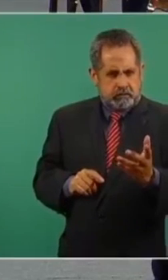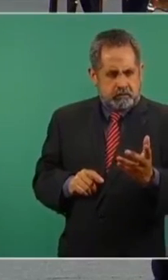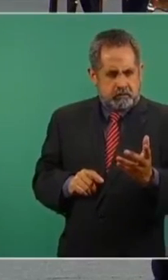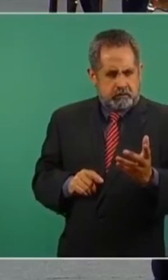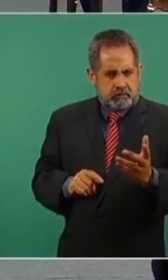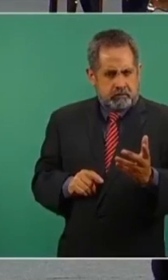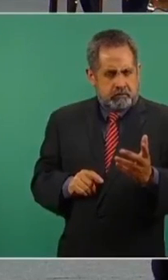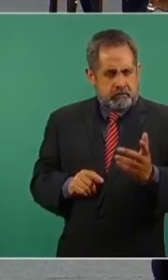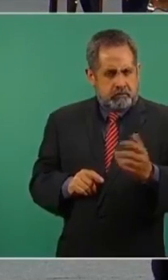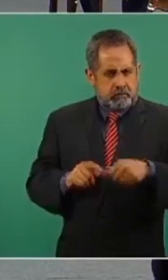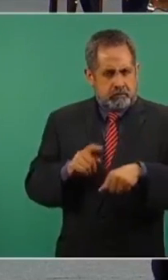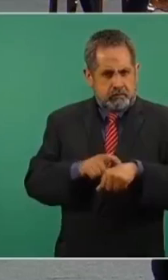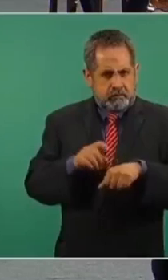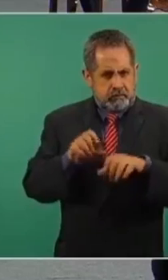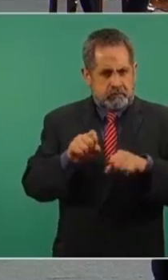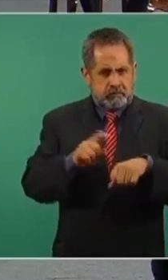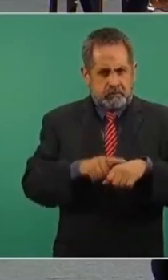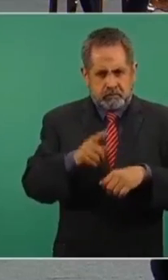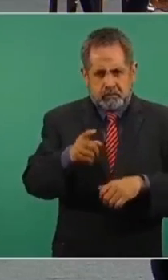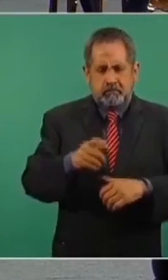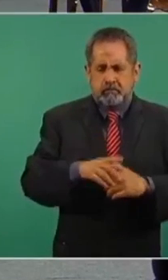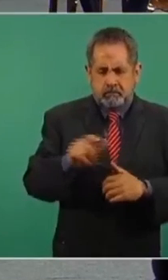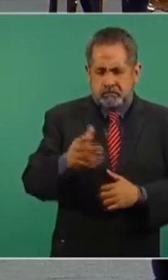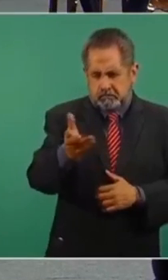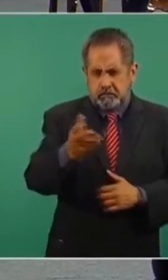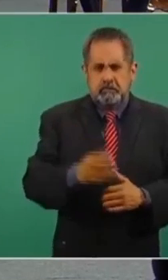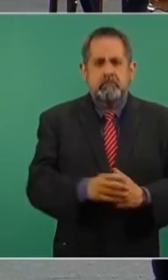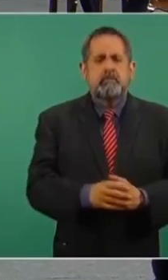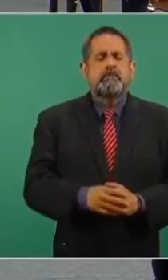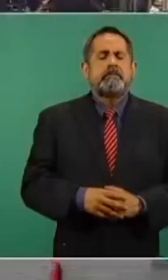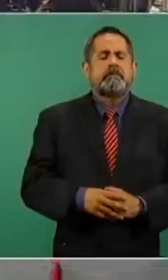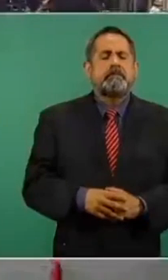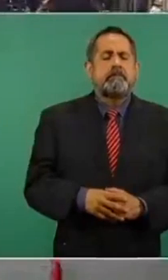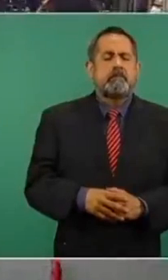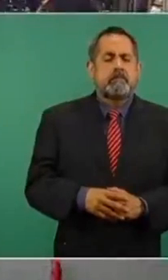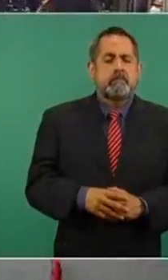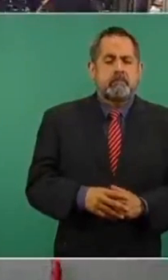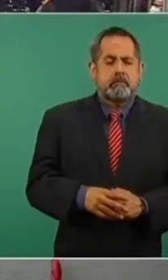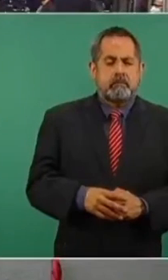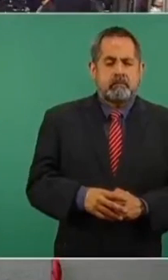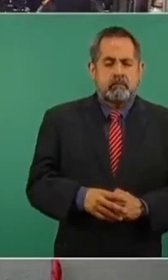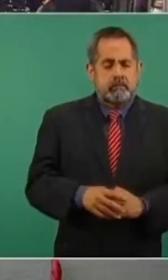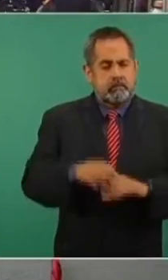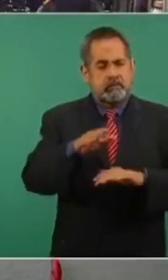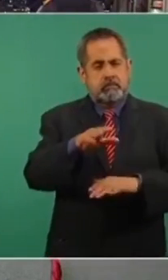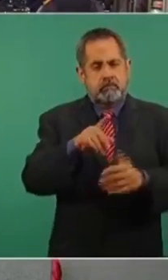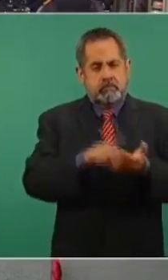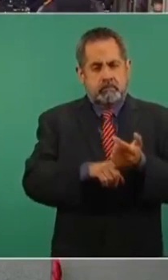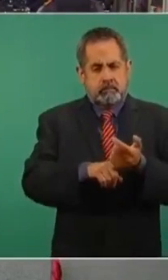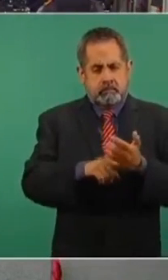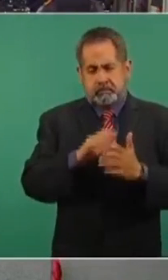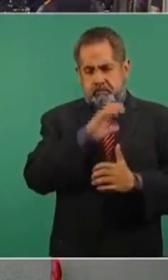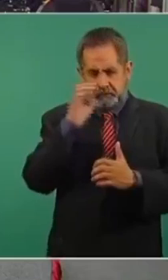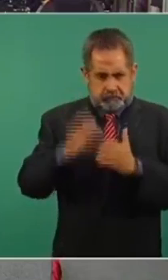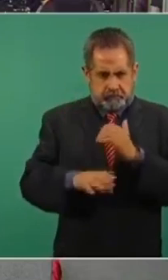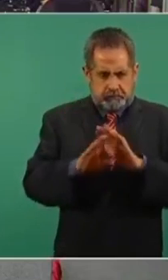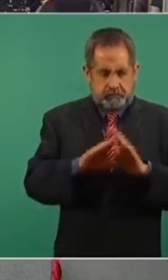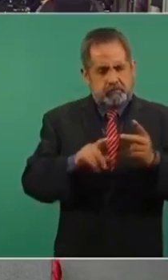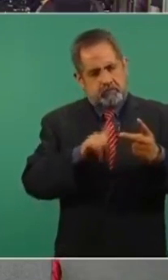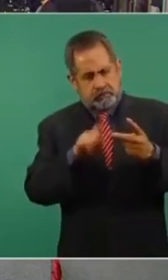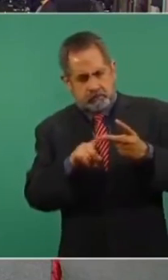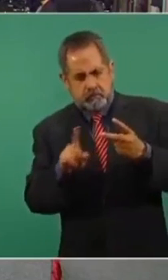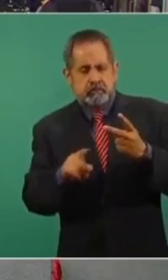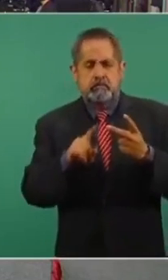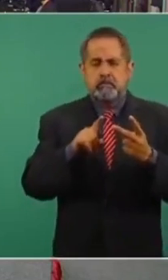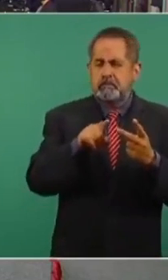¿nos alcanza para? Sí, después. Sí, sí, para cerrar y antes de pasar a mi siguiente